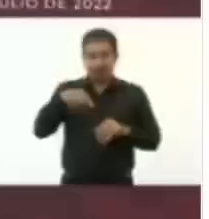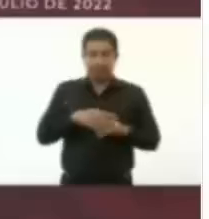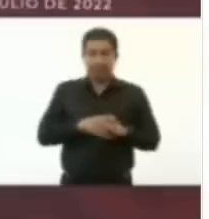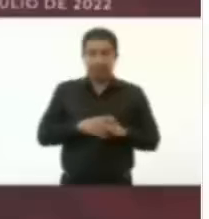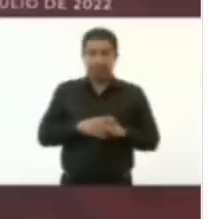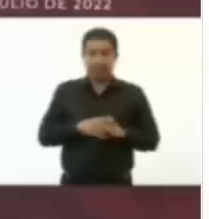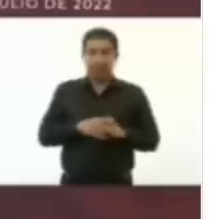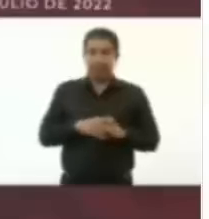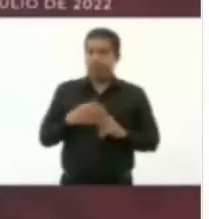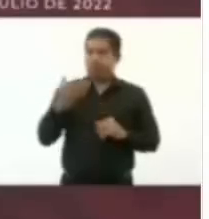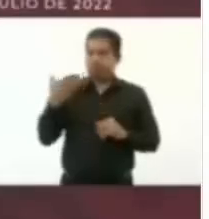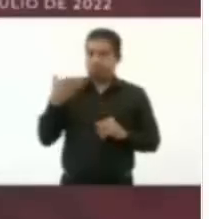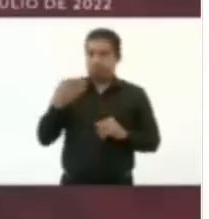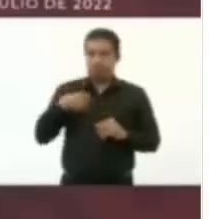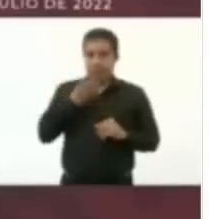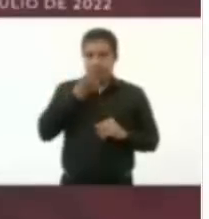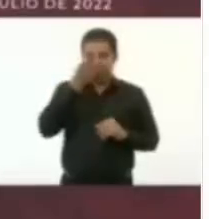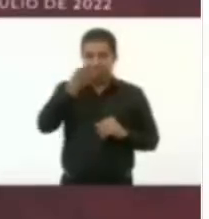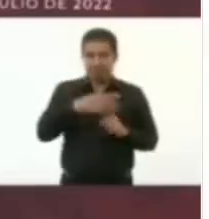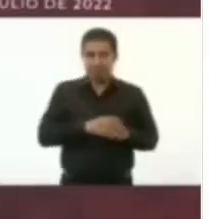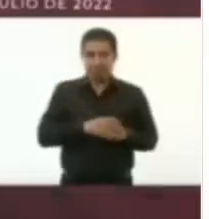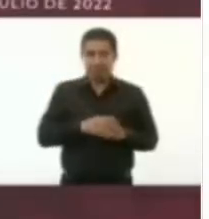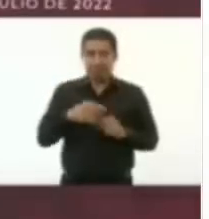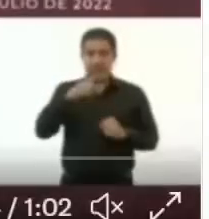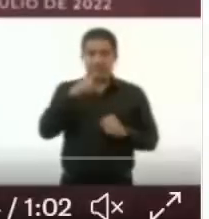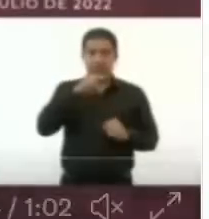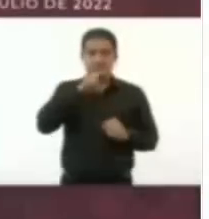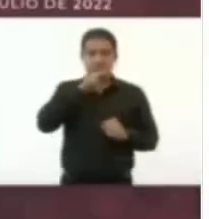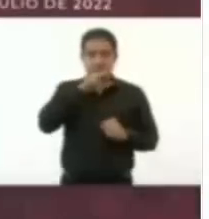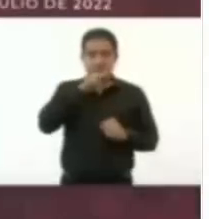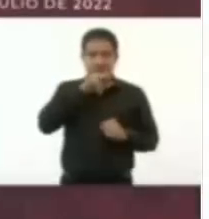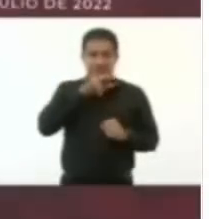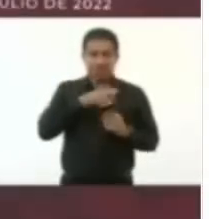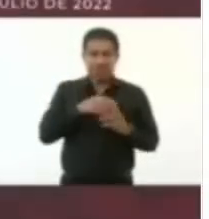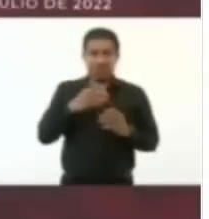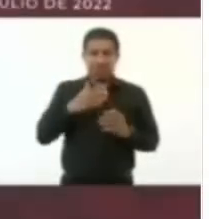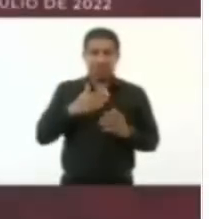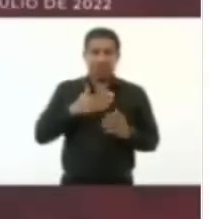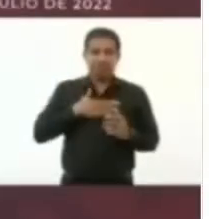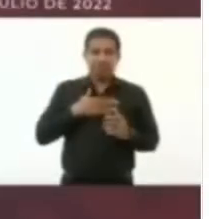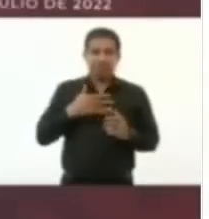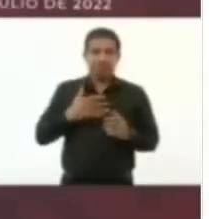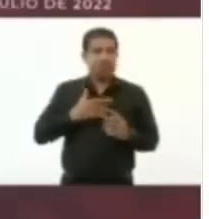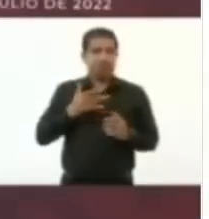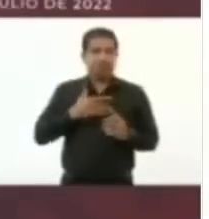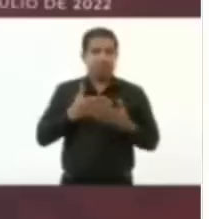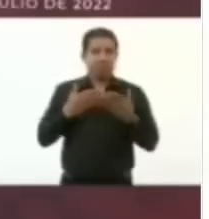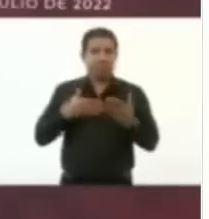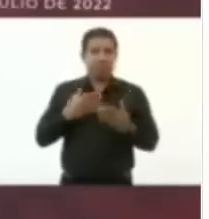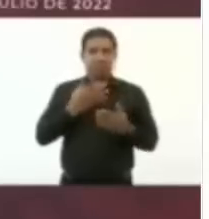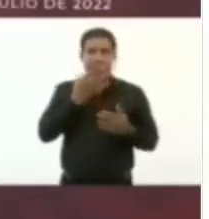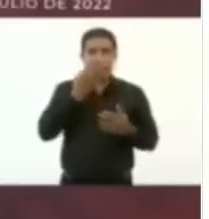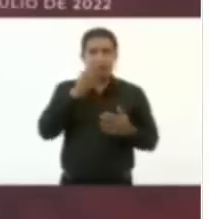Y así cerró desde Villa Corzo en Chiapas nuestro presidente. No se preocupen, yo no voy a traicionar al